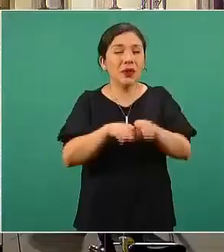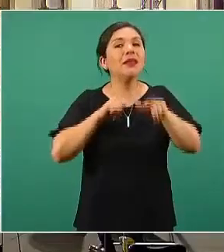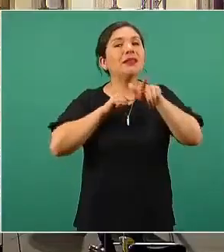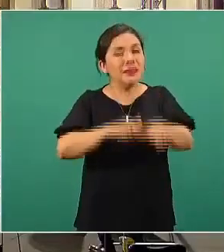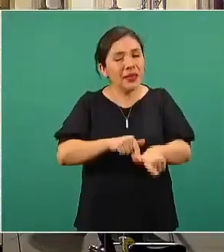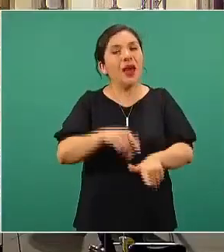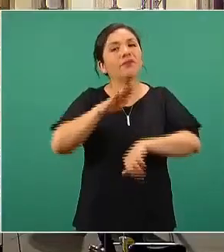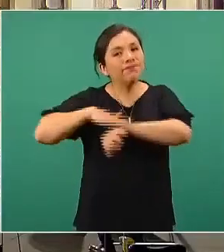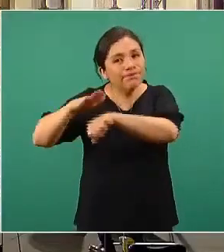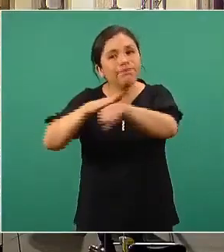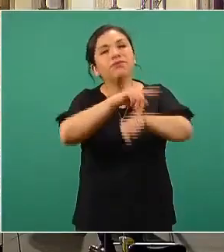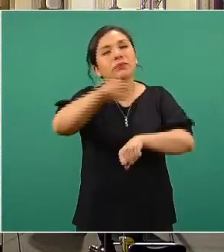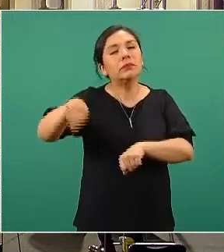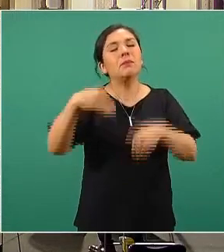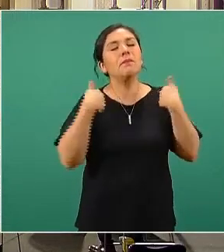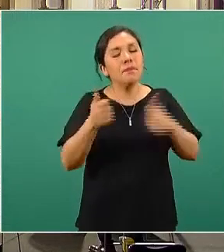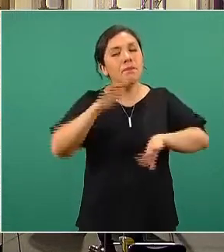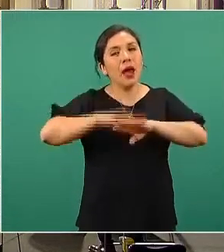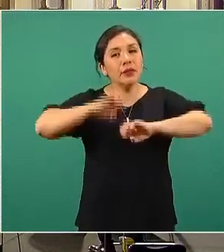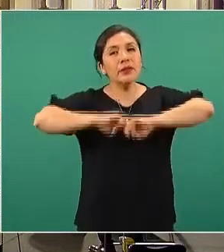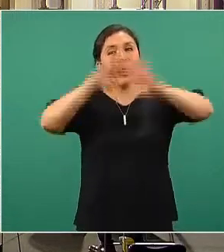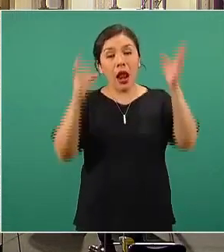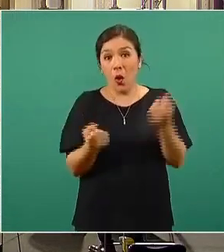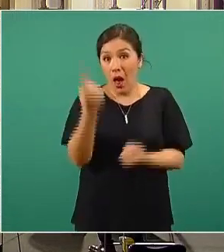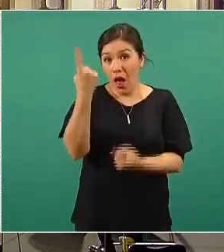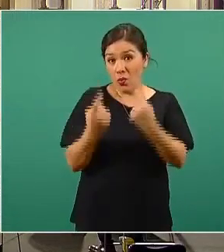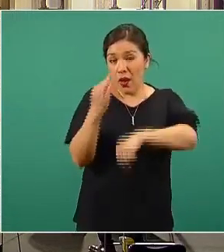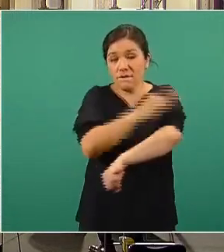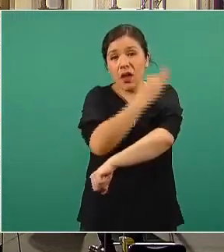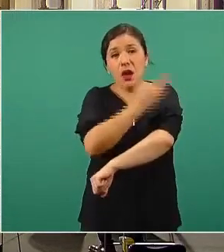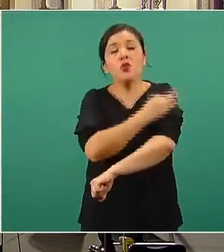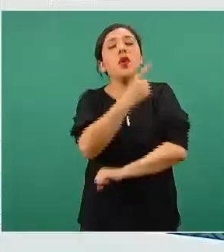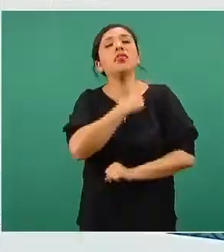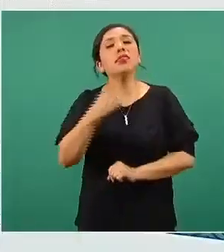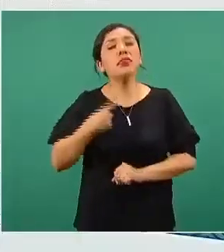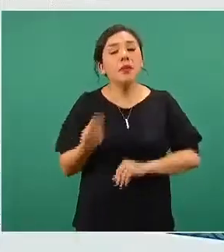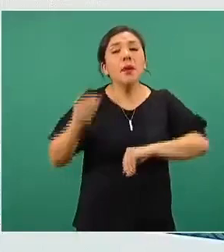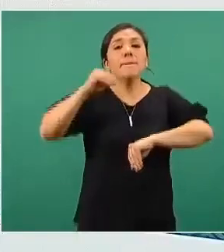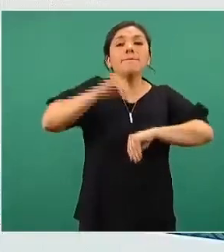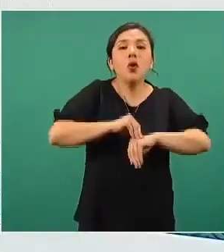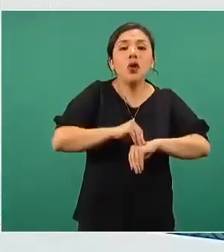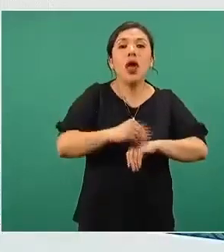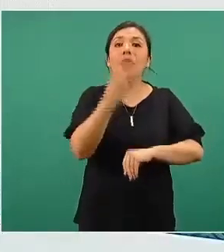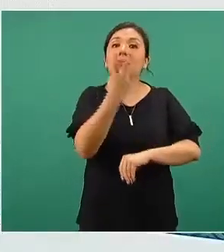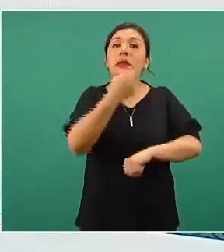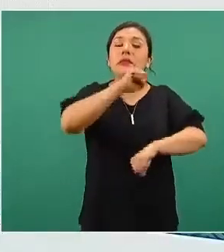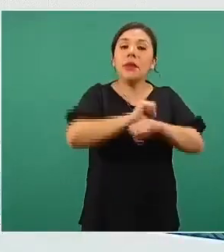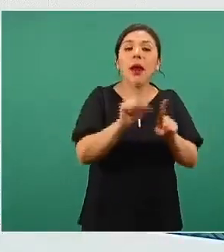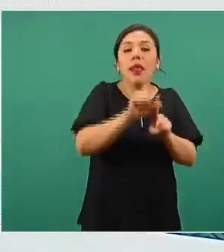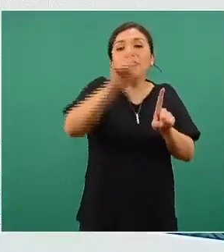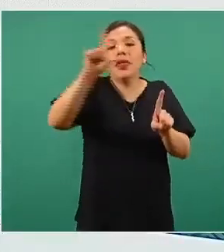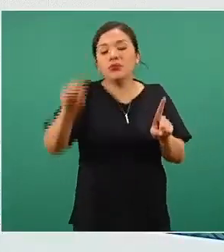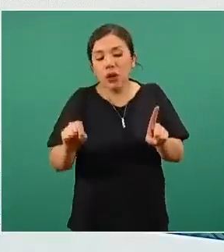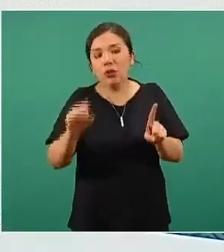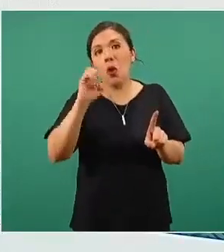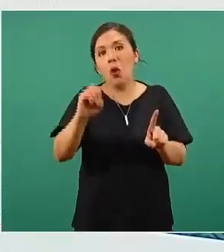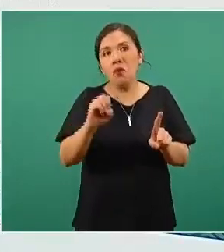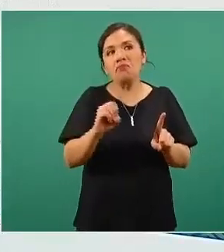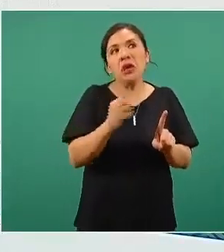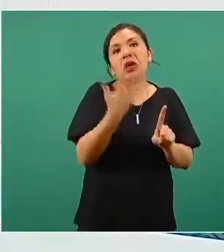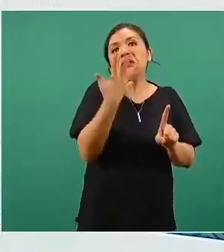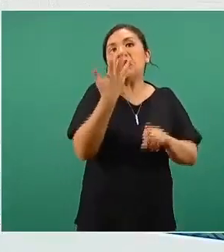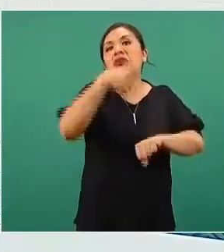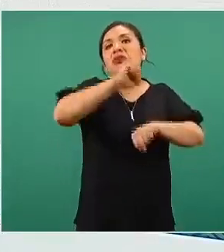siga teniendo claridad que algunas vacunas se deben aplicar 3 semanas después o hasta 5